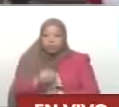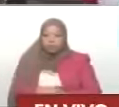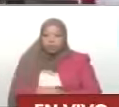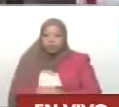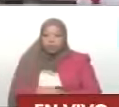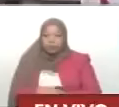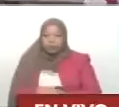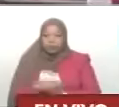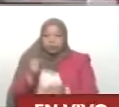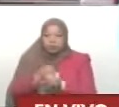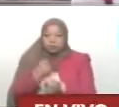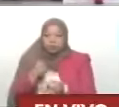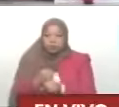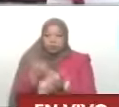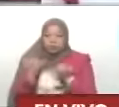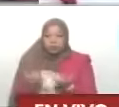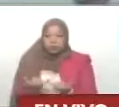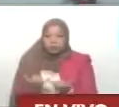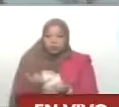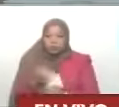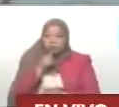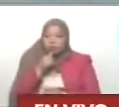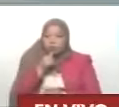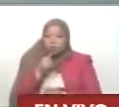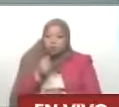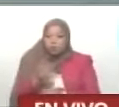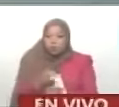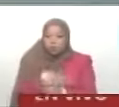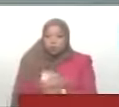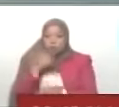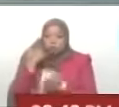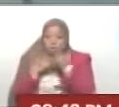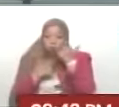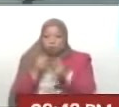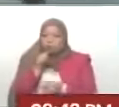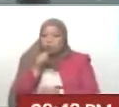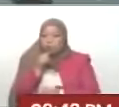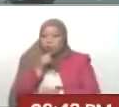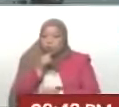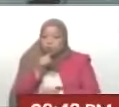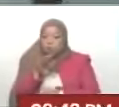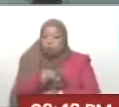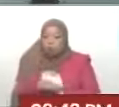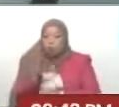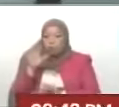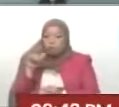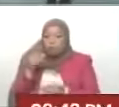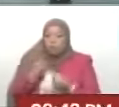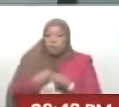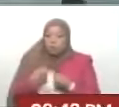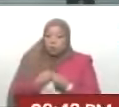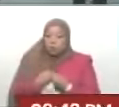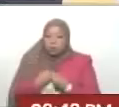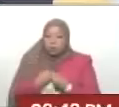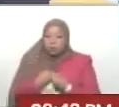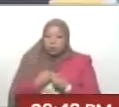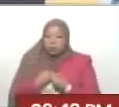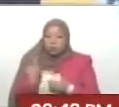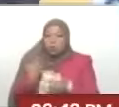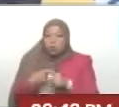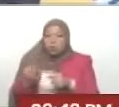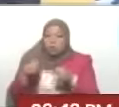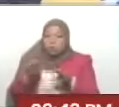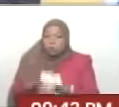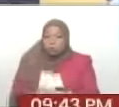punta. Y el comandante ya despidiéndose de esta vida, pero nos